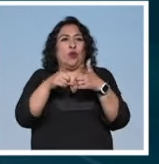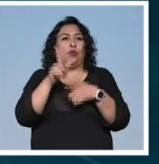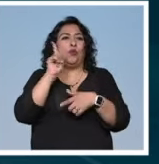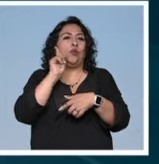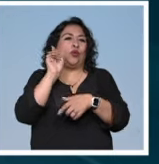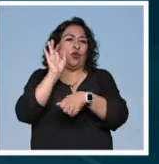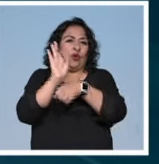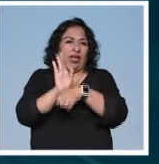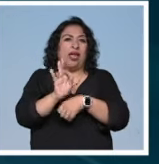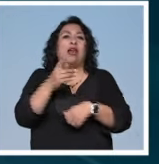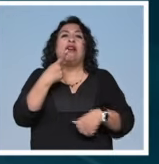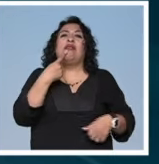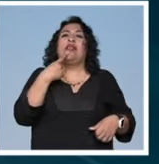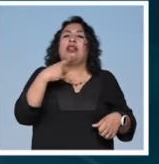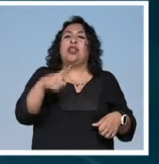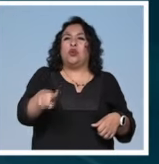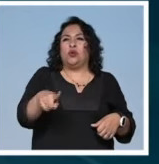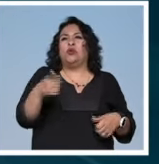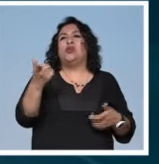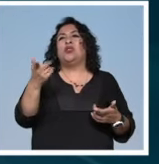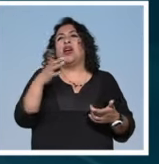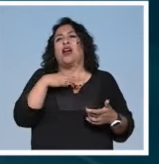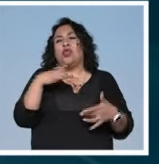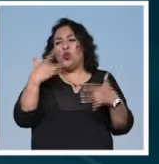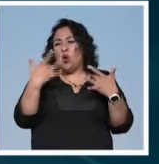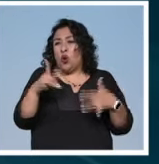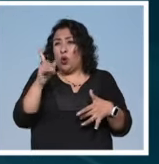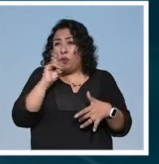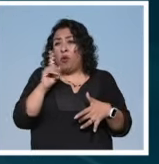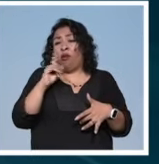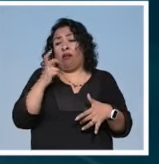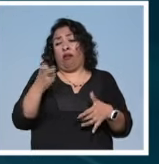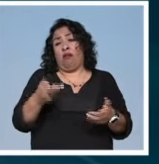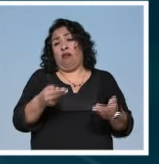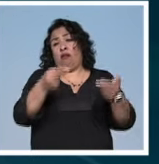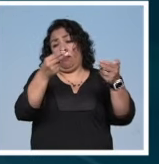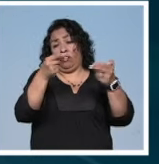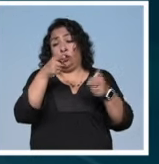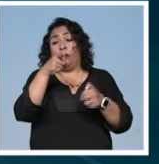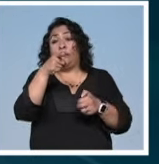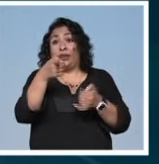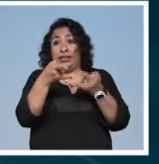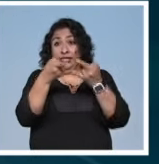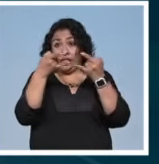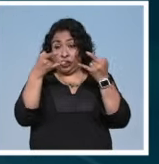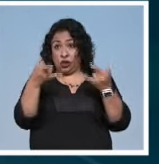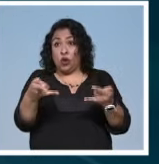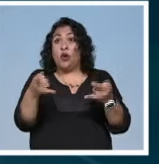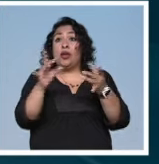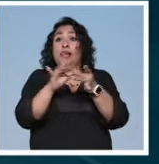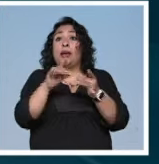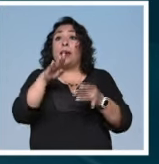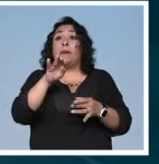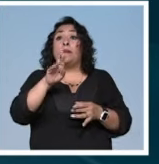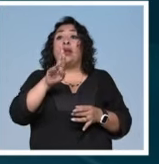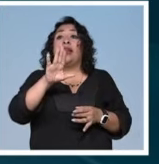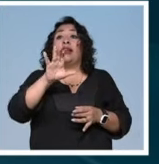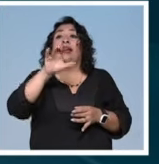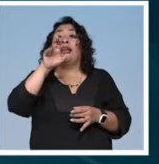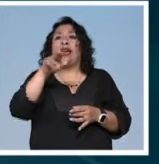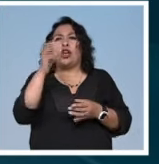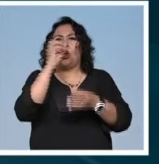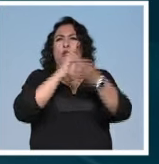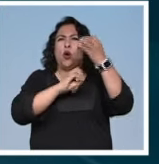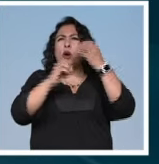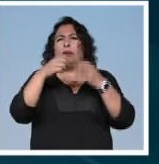feministas que lo denunciaron por lucrar con el dolor de las mujeres. Esta historia es la que narra Merkel, una obra de